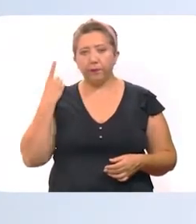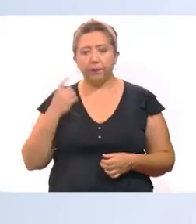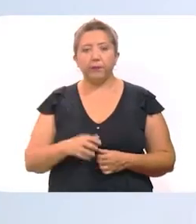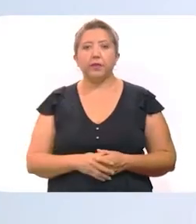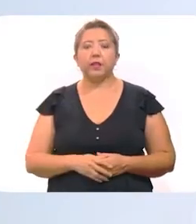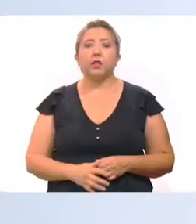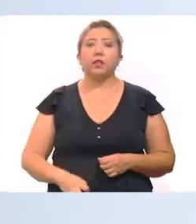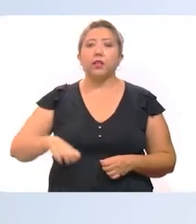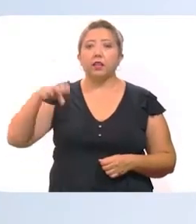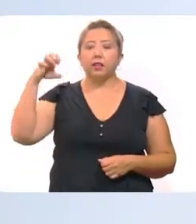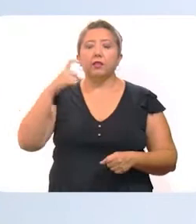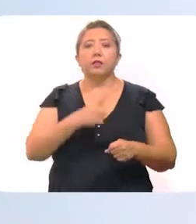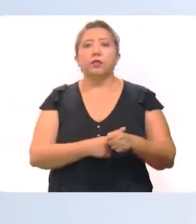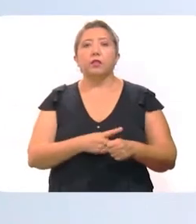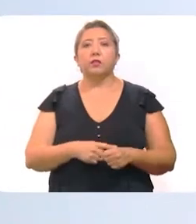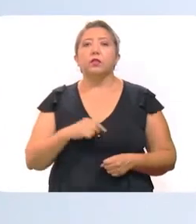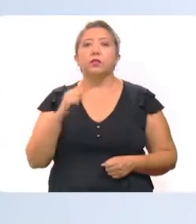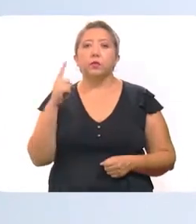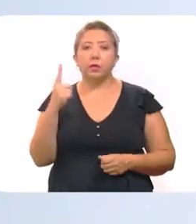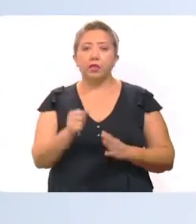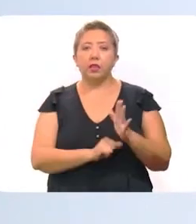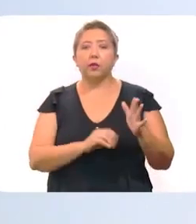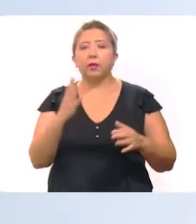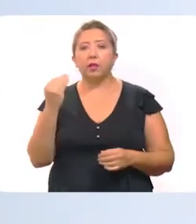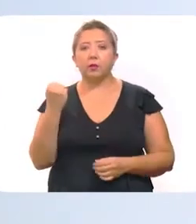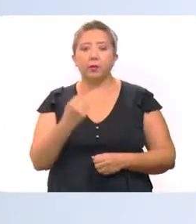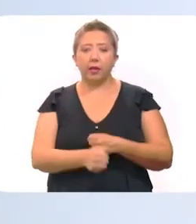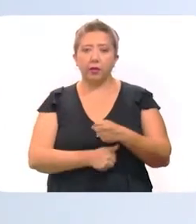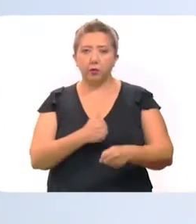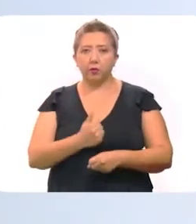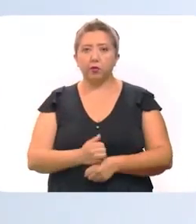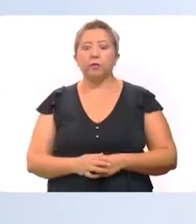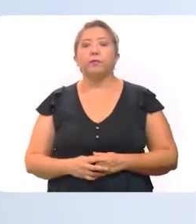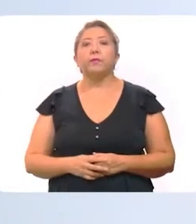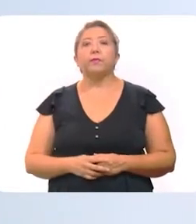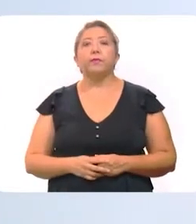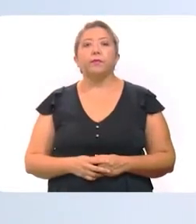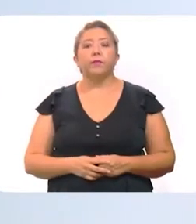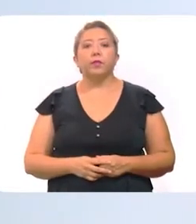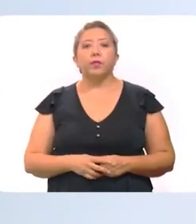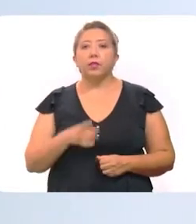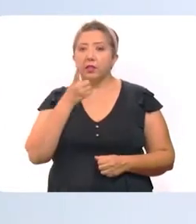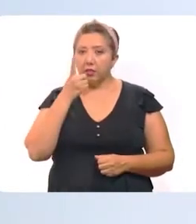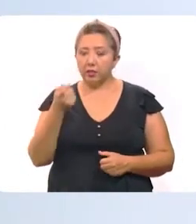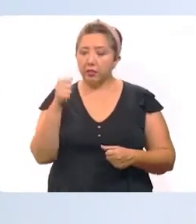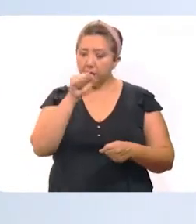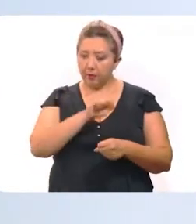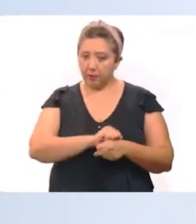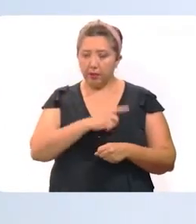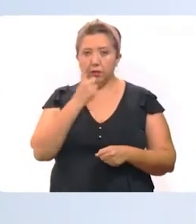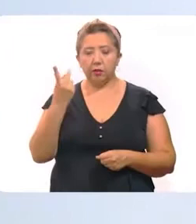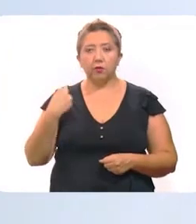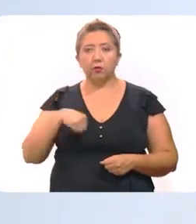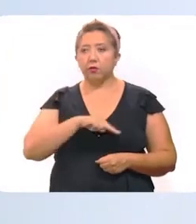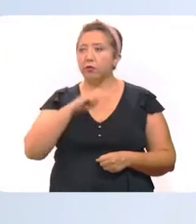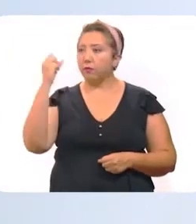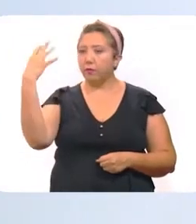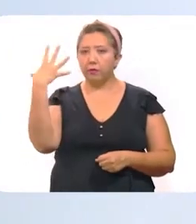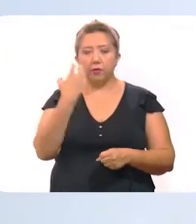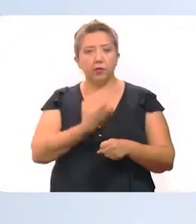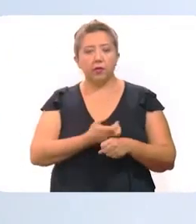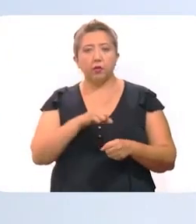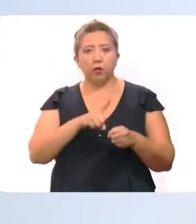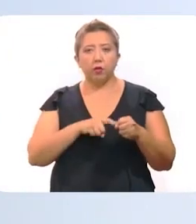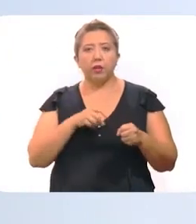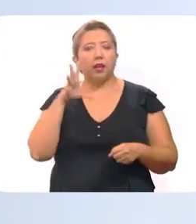diagnóstico. El rango de edad de los casos es de 1 mes a 99 años. Los indicadores semanales de nuestro semáforo estatal de